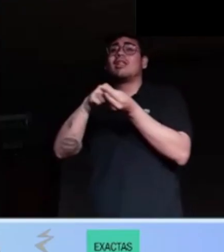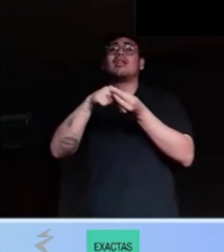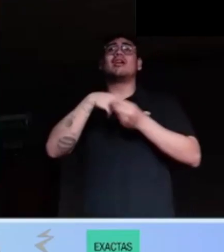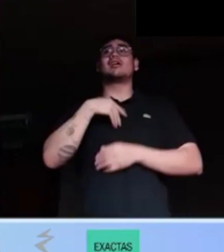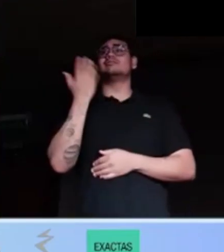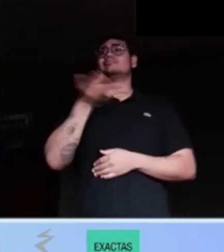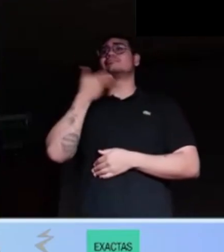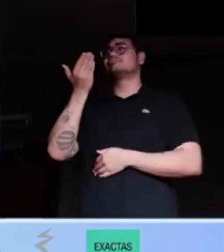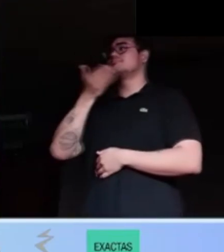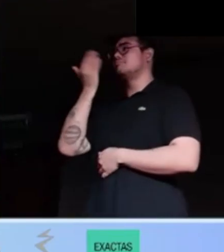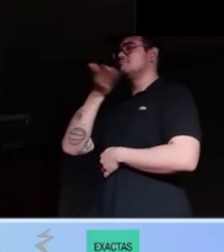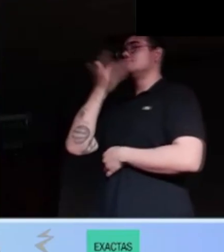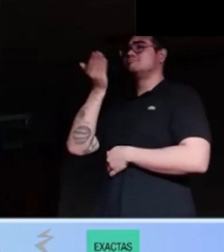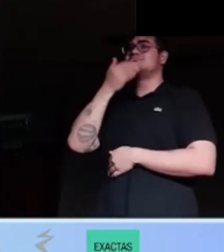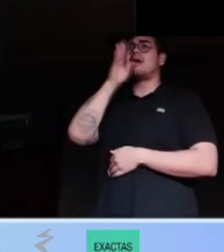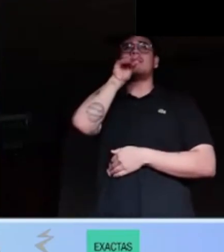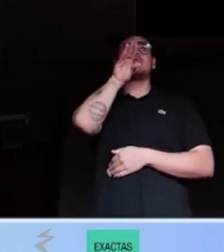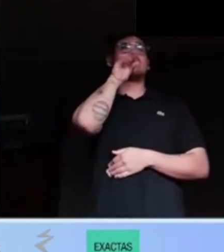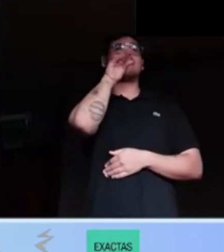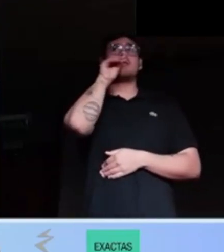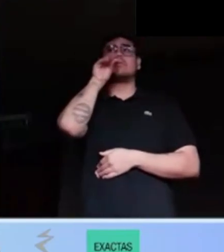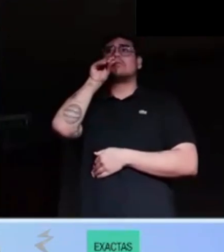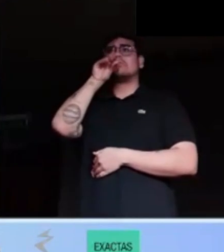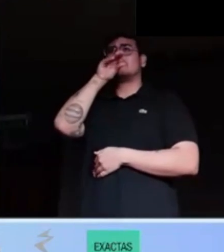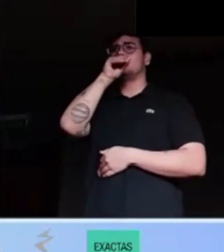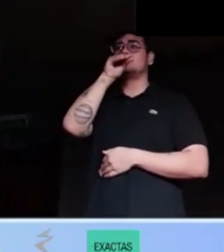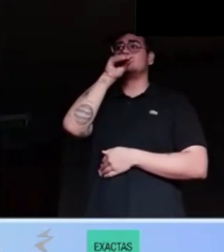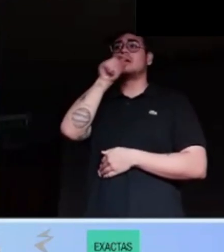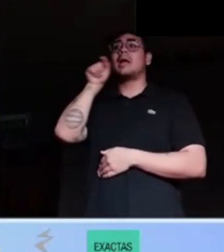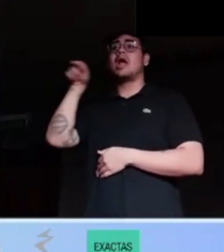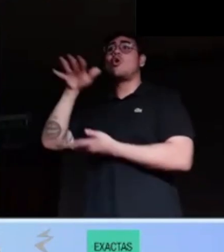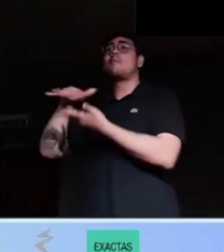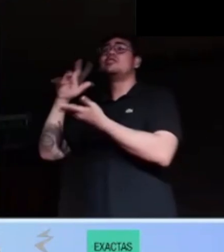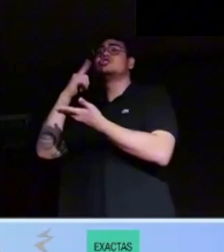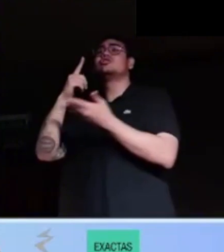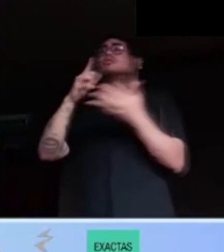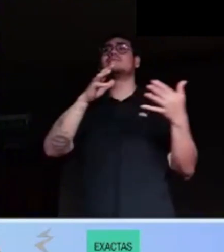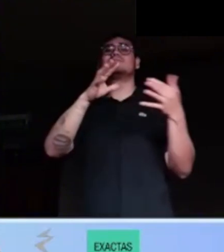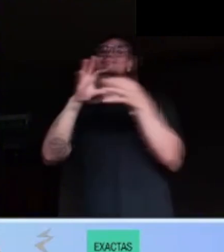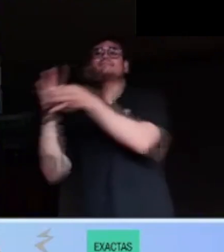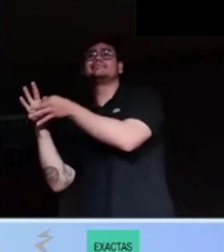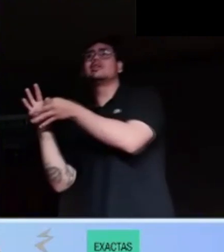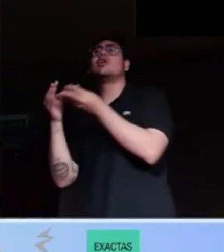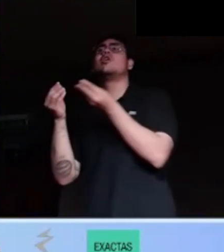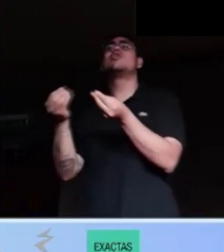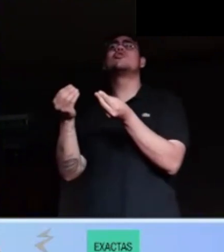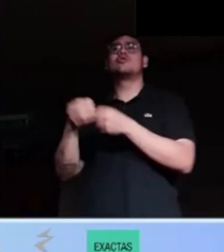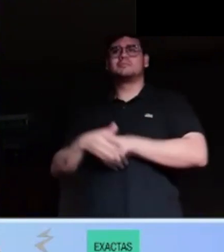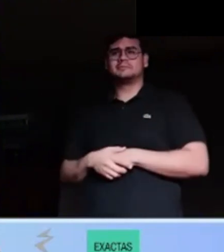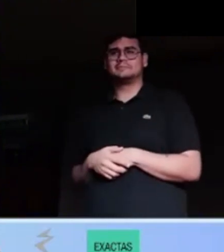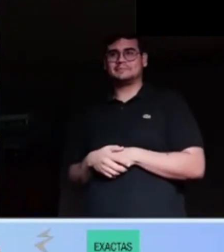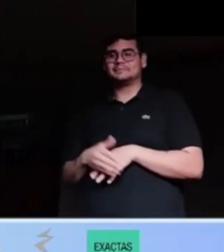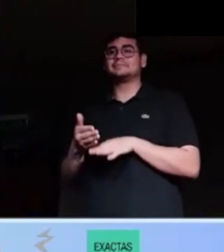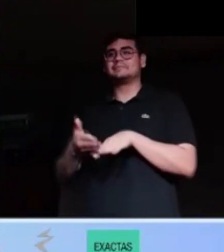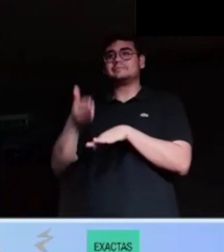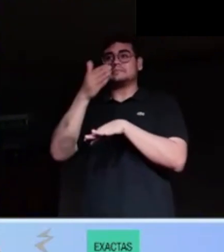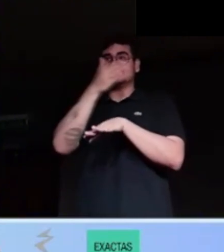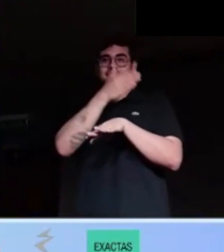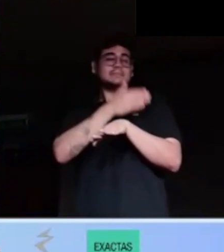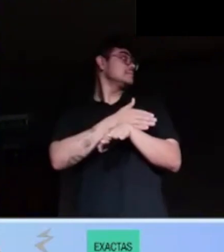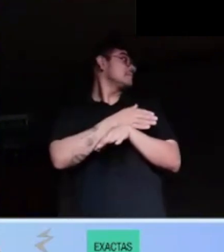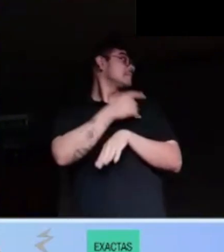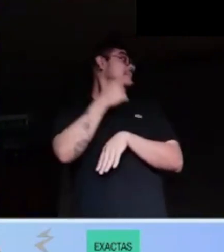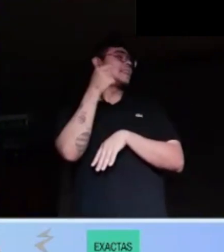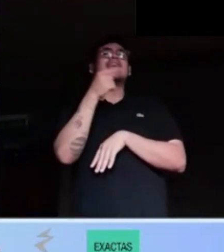algo que sea adaptado para no oyentes. Lo que hicimos fue diseñar una serie de secuencias didácticas en